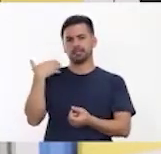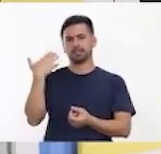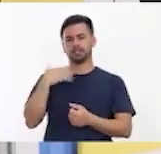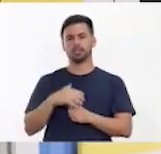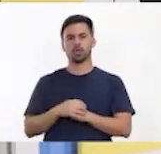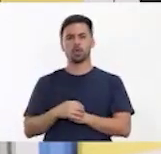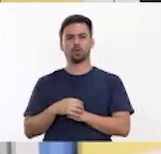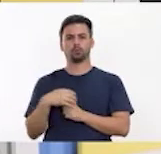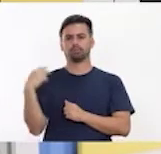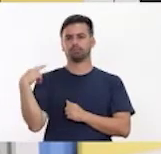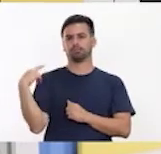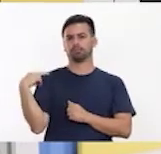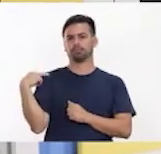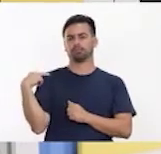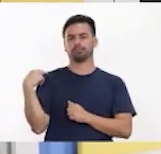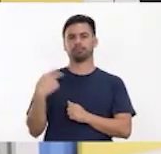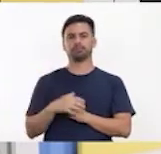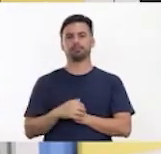república que había